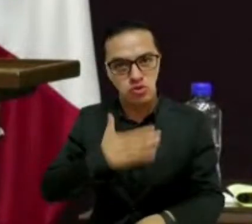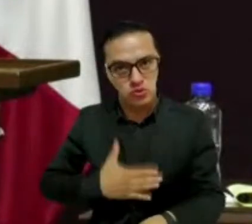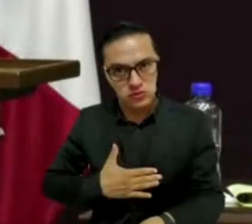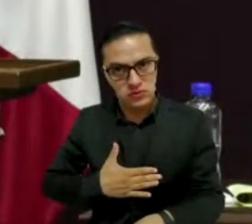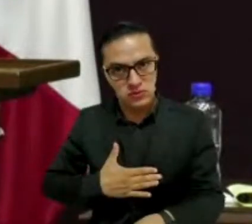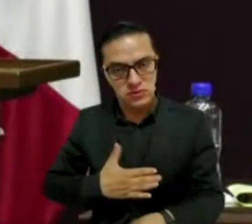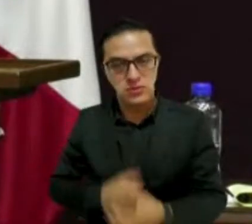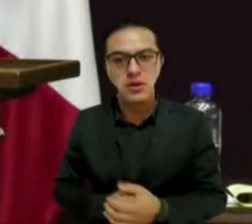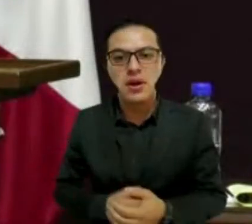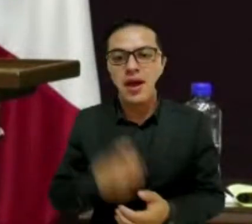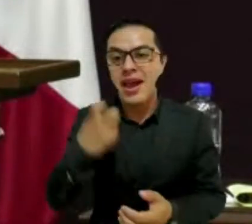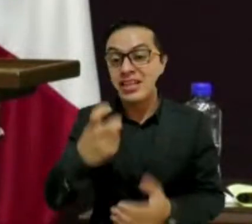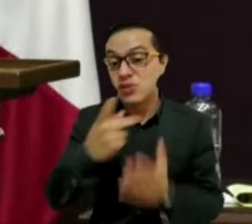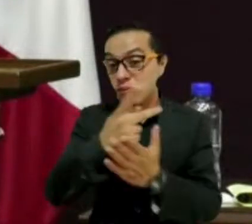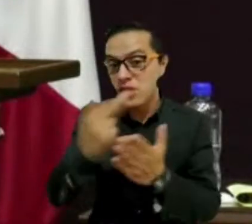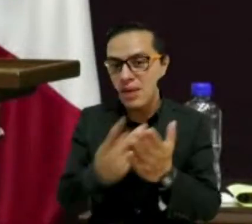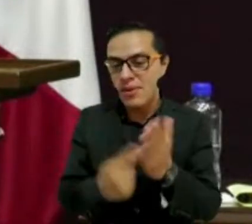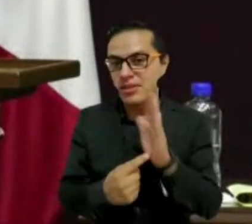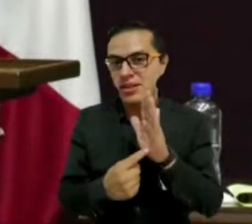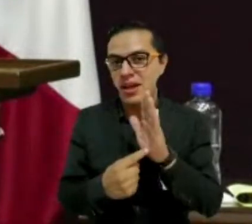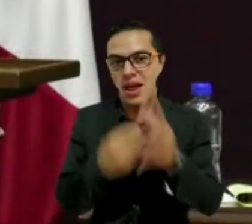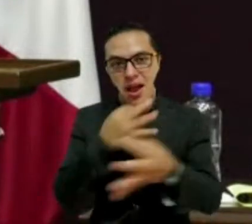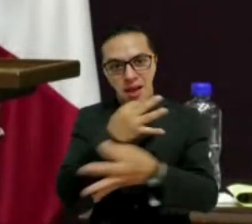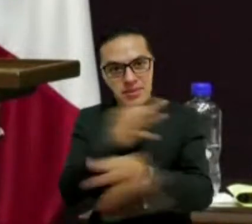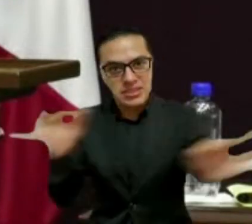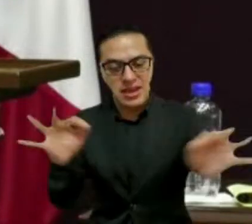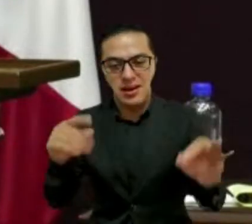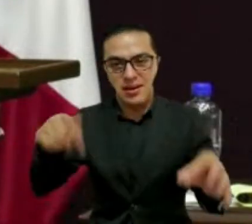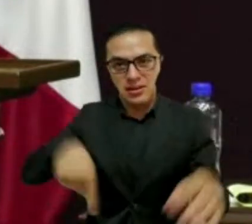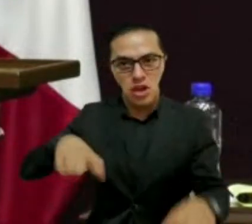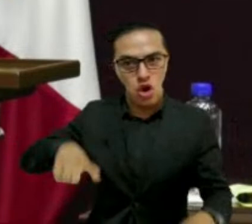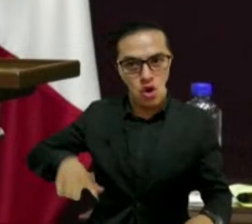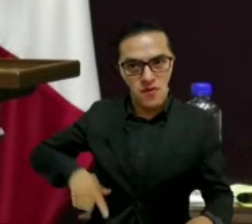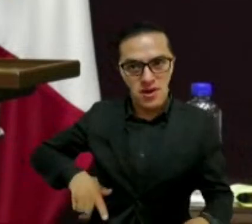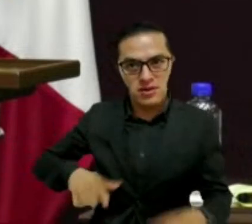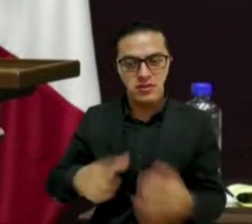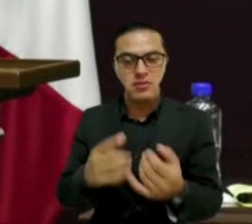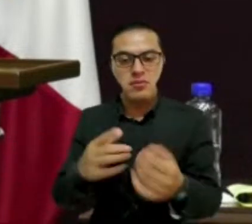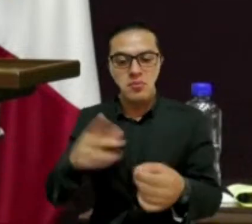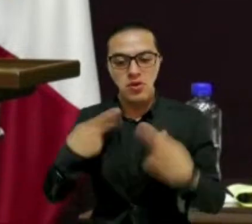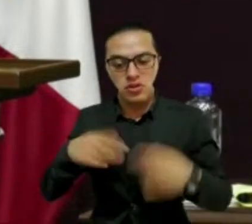mensaje claro de que el Estado y la sociedad se preocupan por el bienestar de las